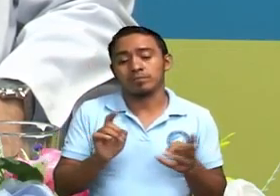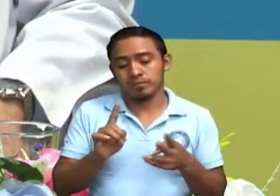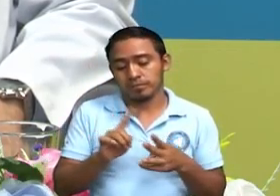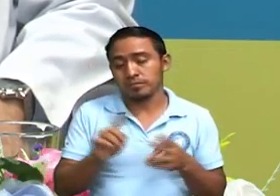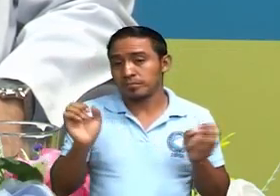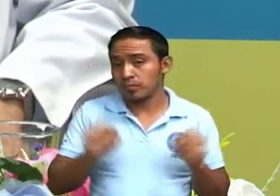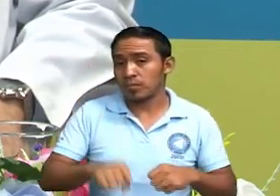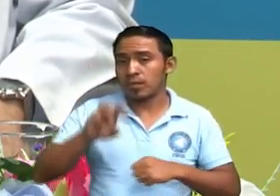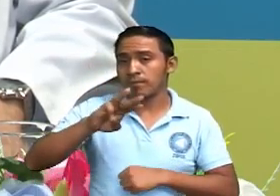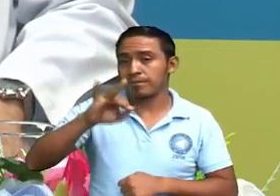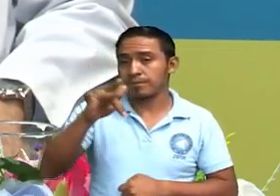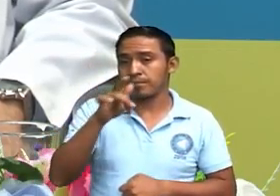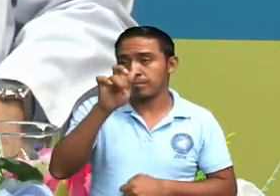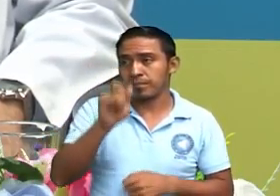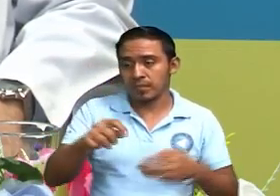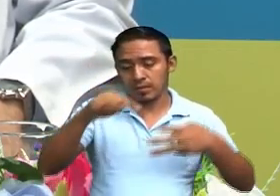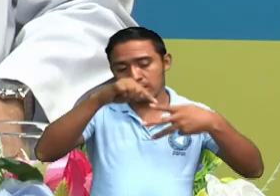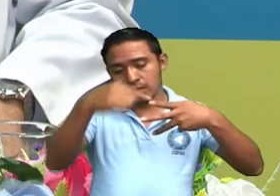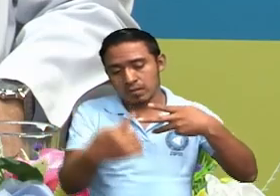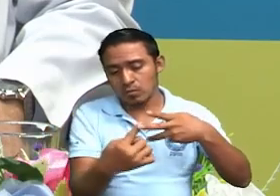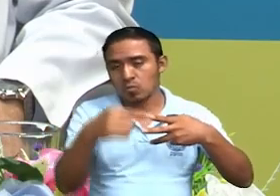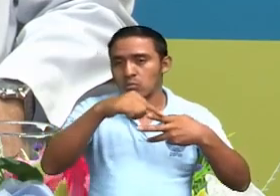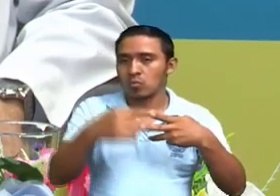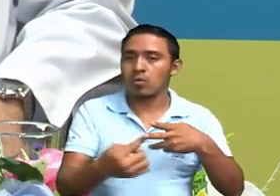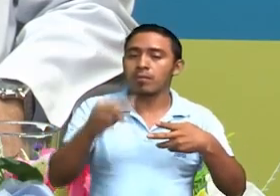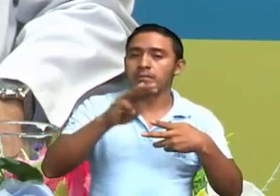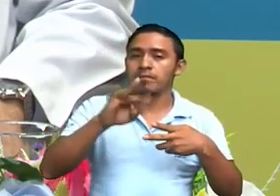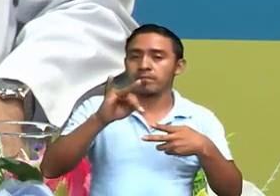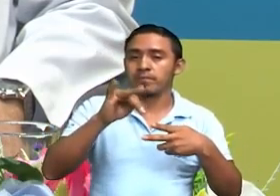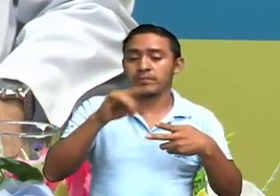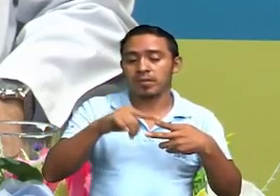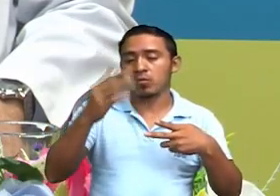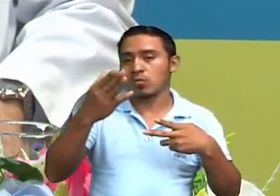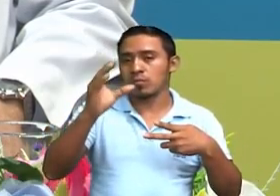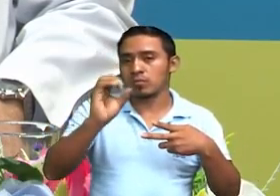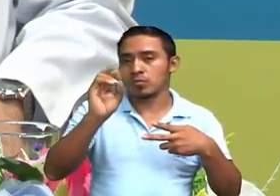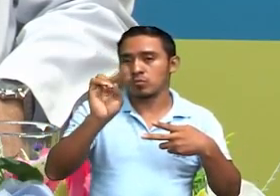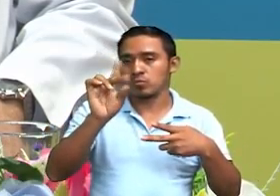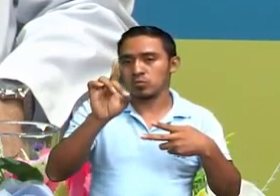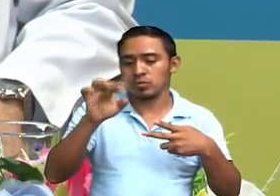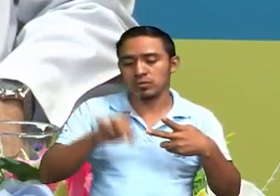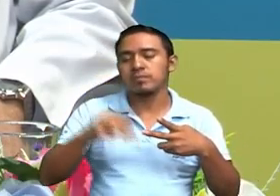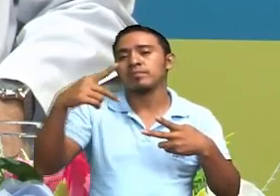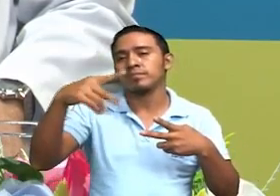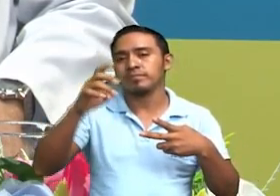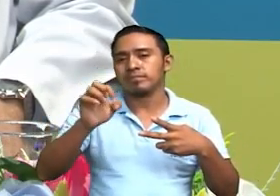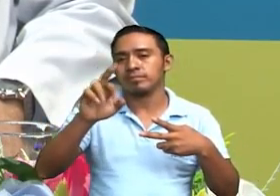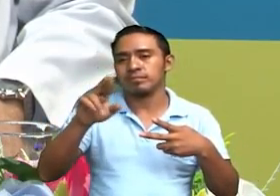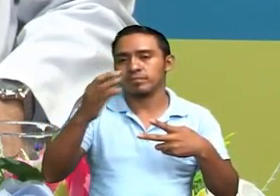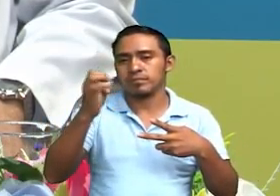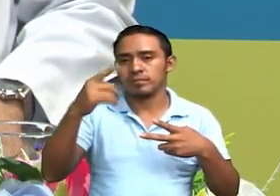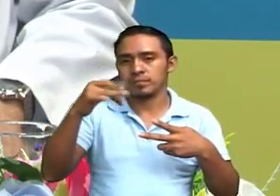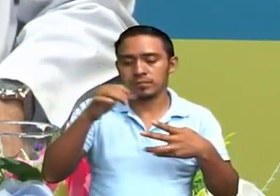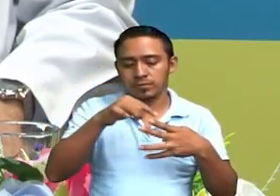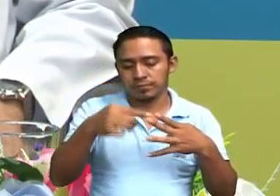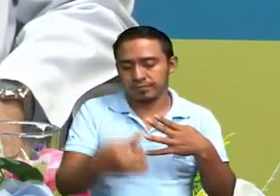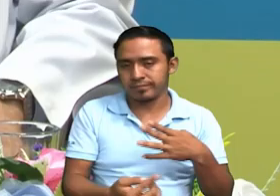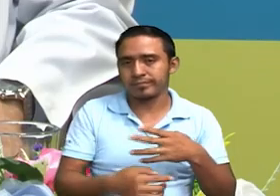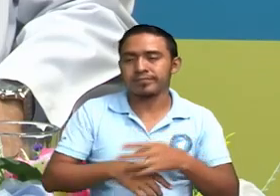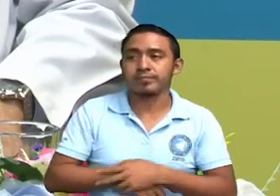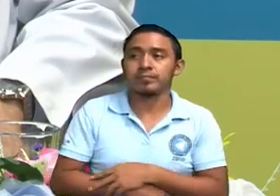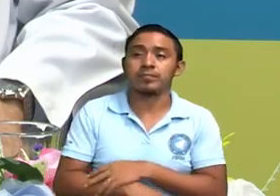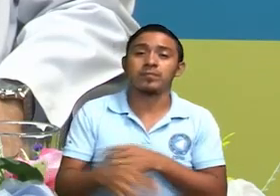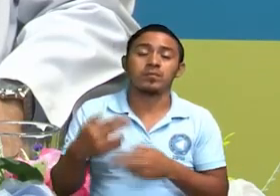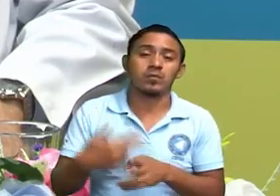un problema conductivo y puede ser un problema de percepción. Entonces, a eso nosotros